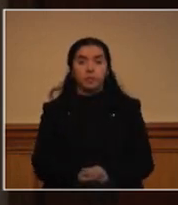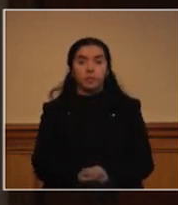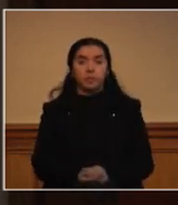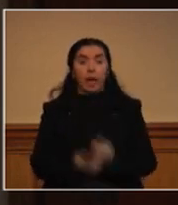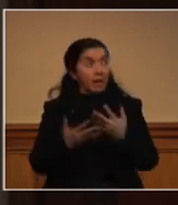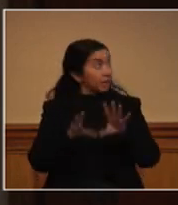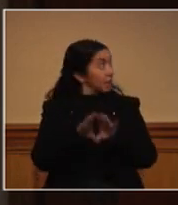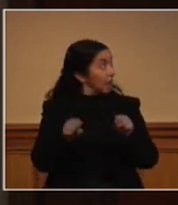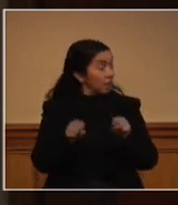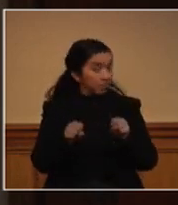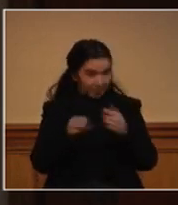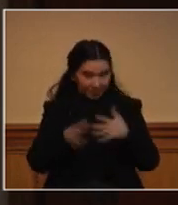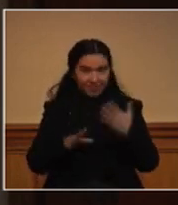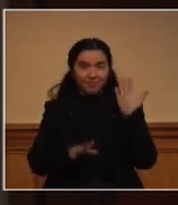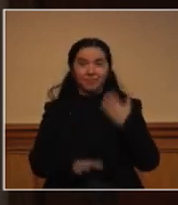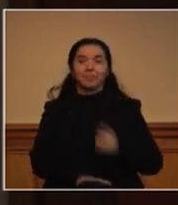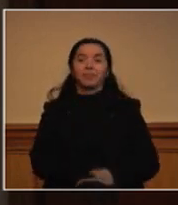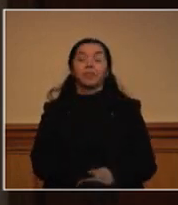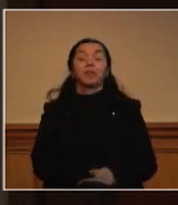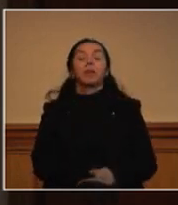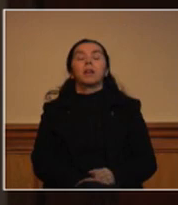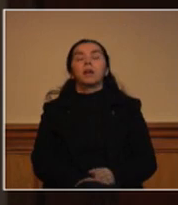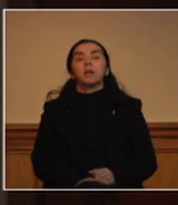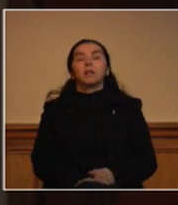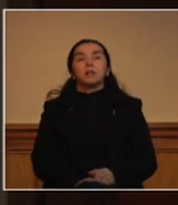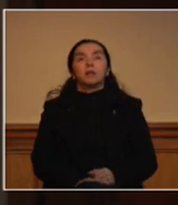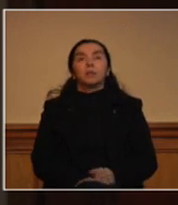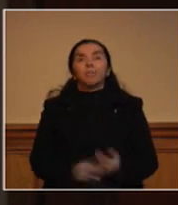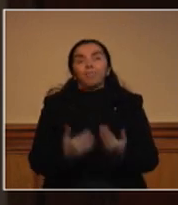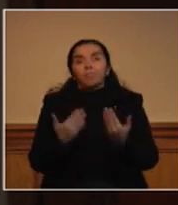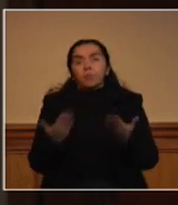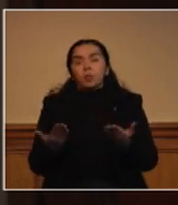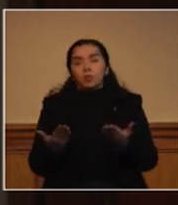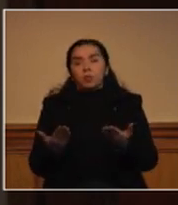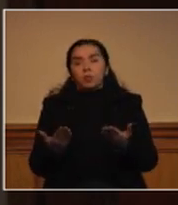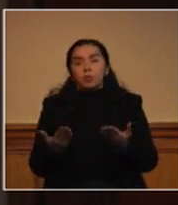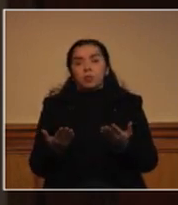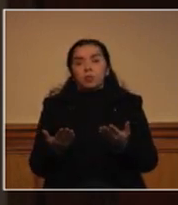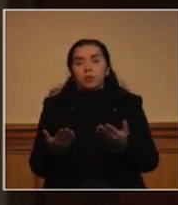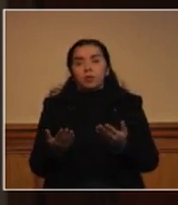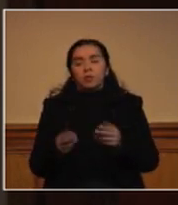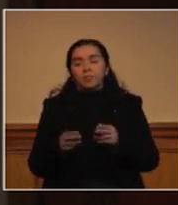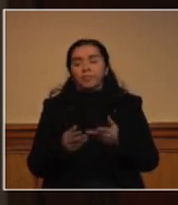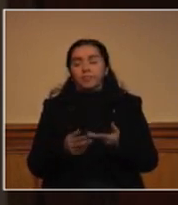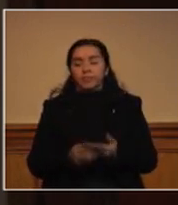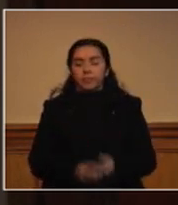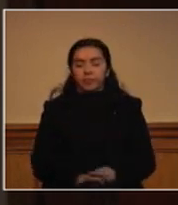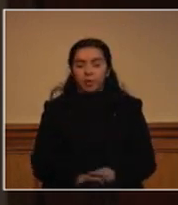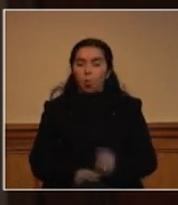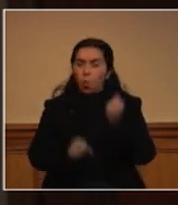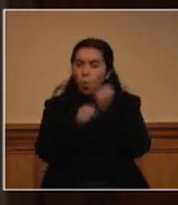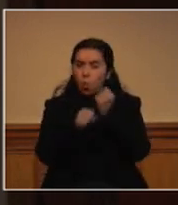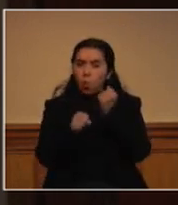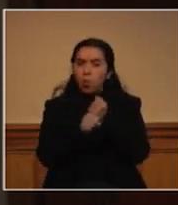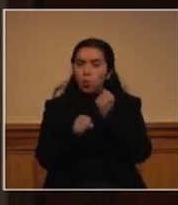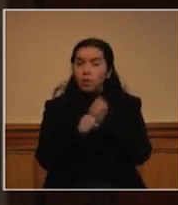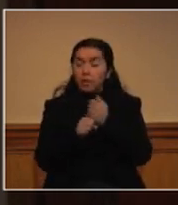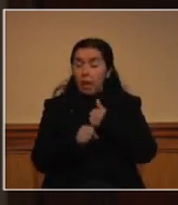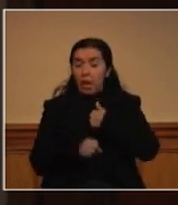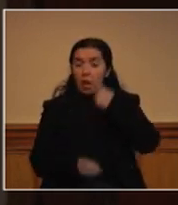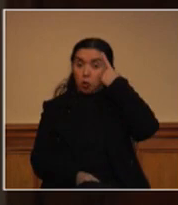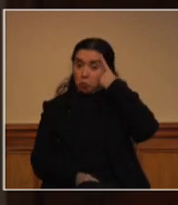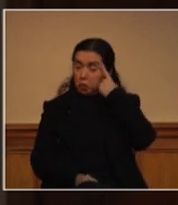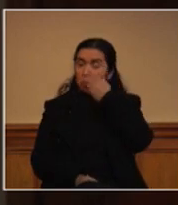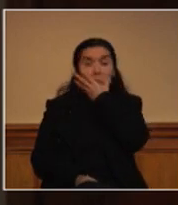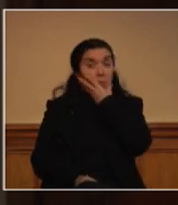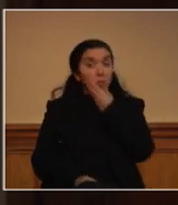ahí estamos. Con lo cual, pues ha sido un trabajo, yo creo, que